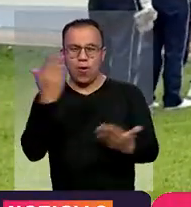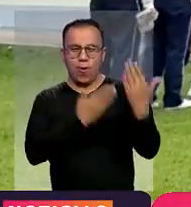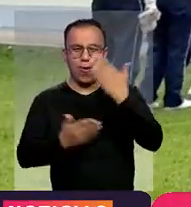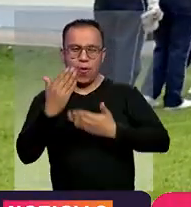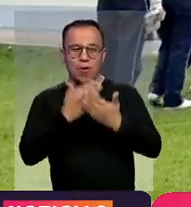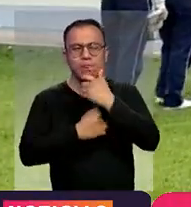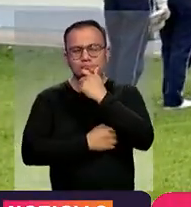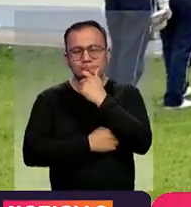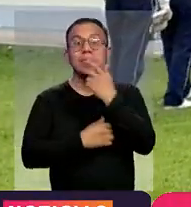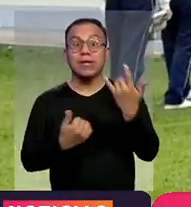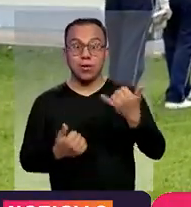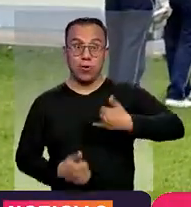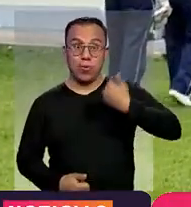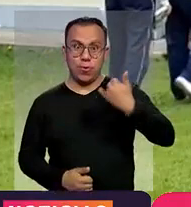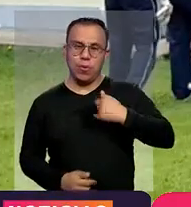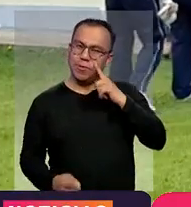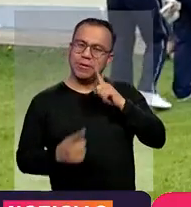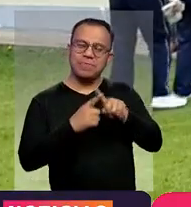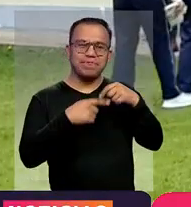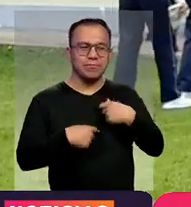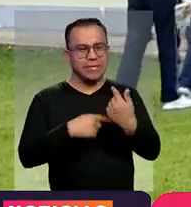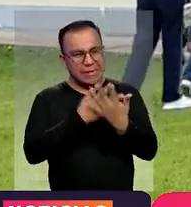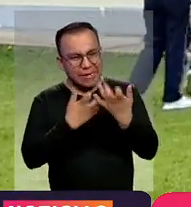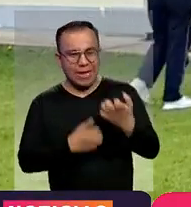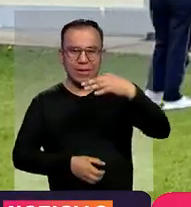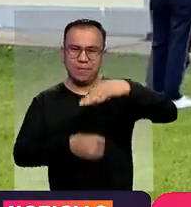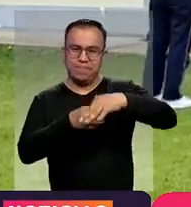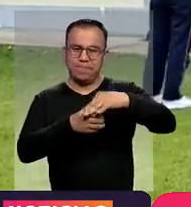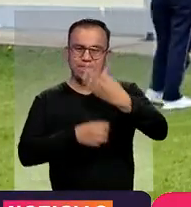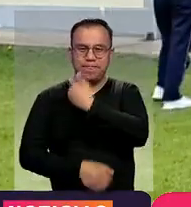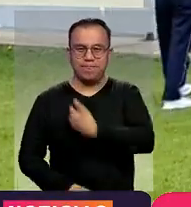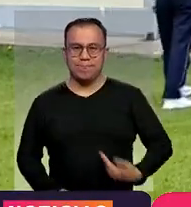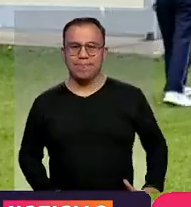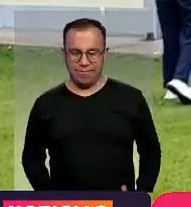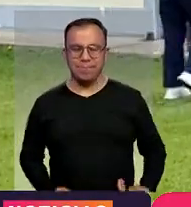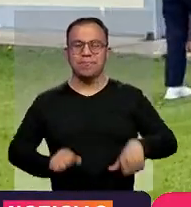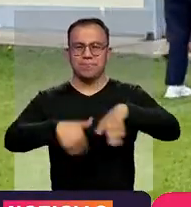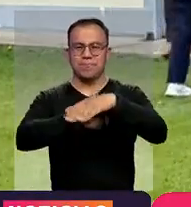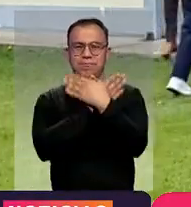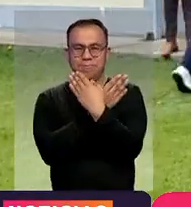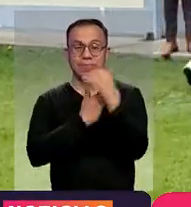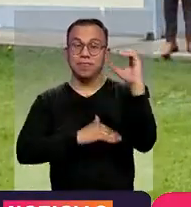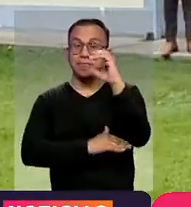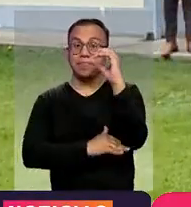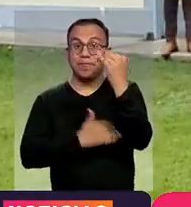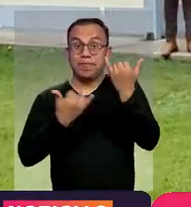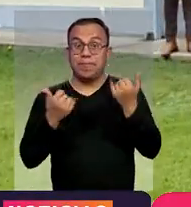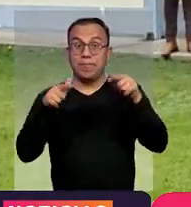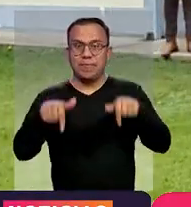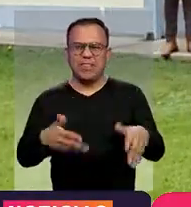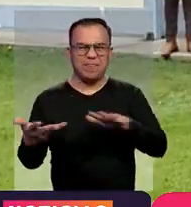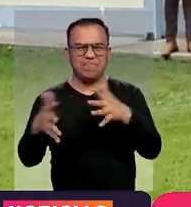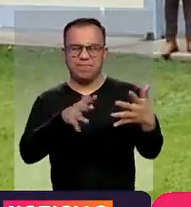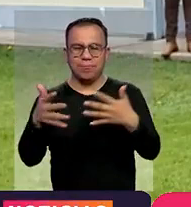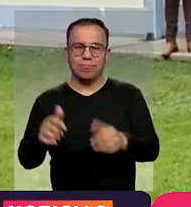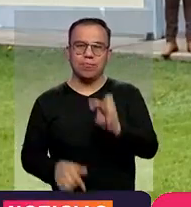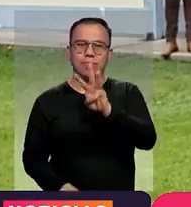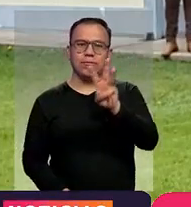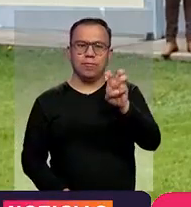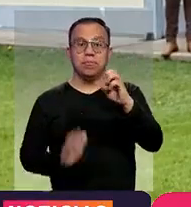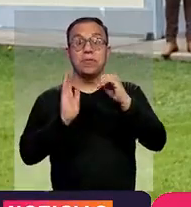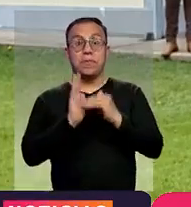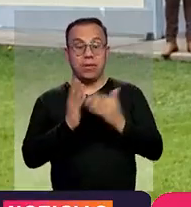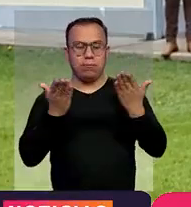los jóvenes están votando por su candidato favorito a la presidencia de la República. Se espera que cerca de